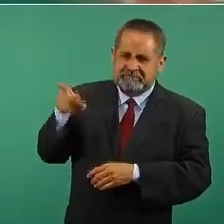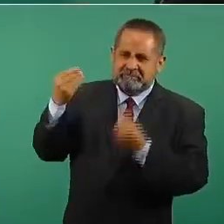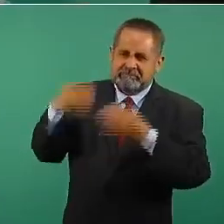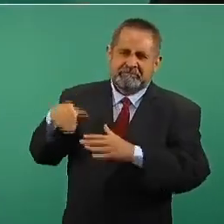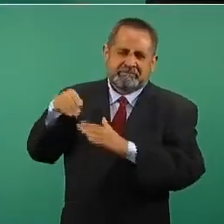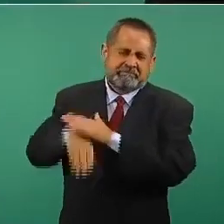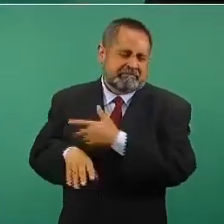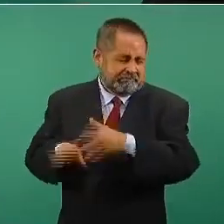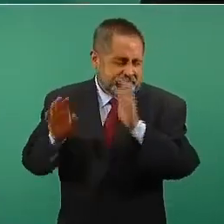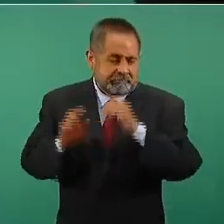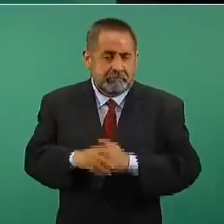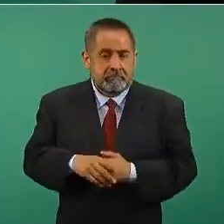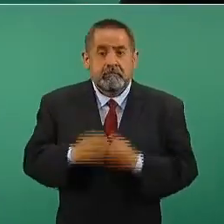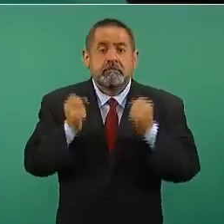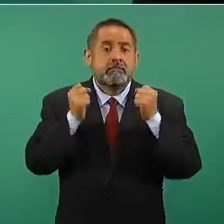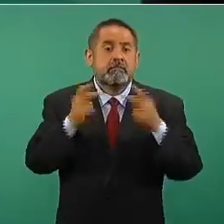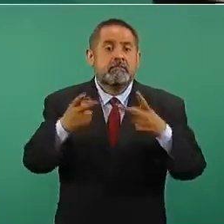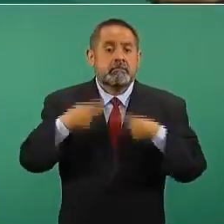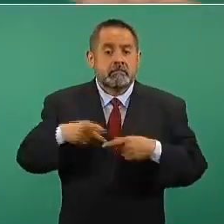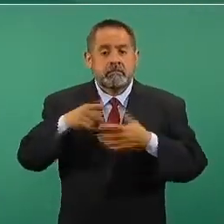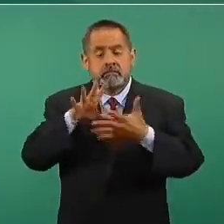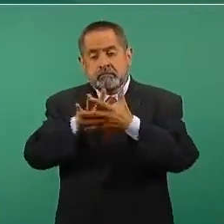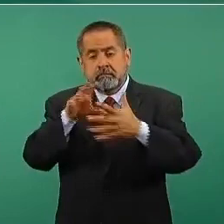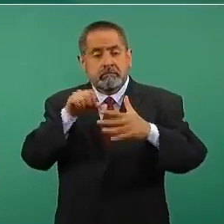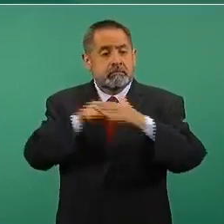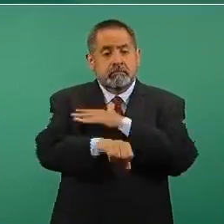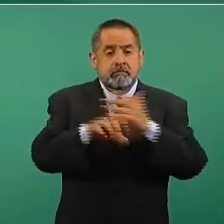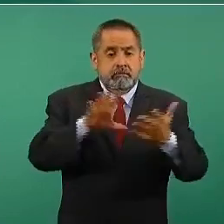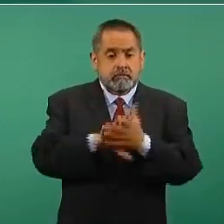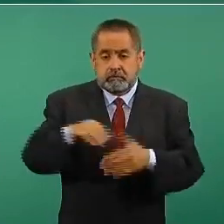Pues hay gente en la cárcel que es inocente.